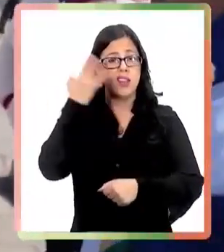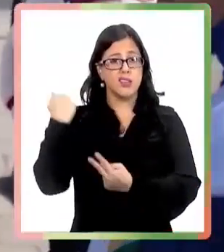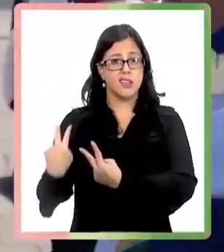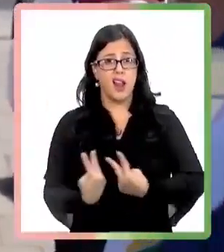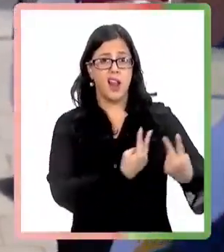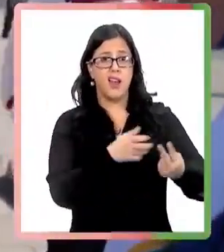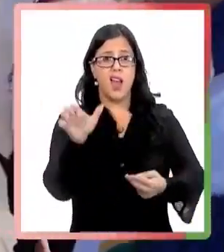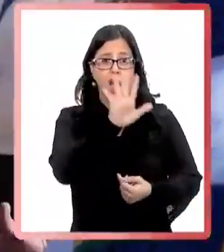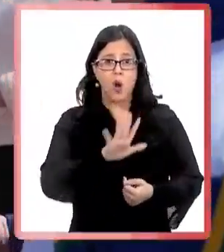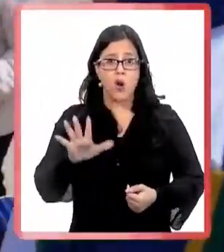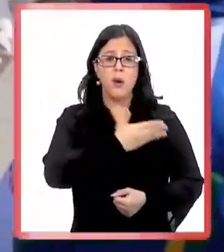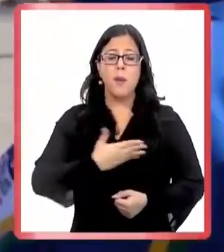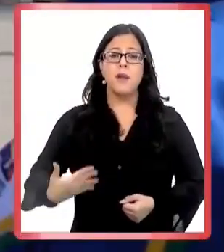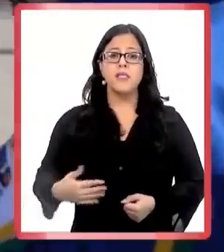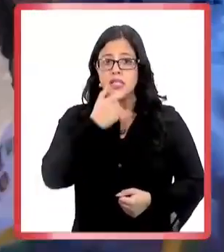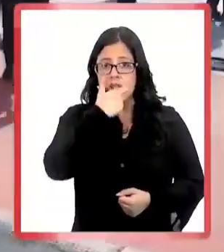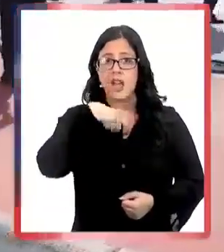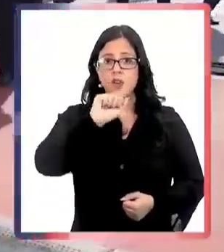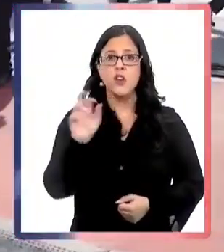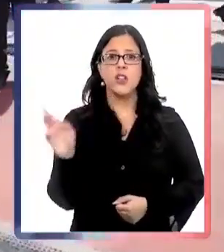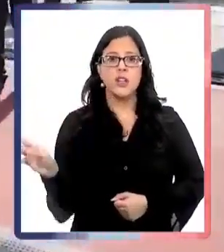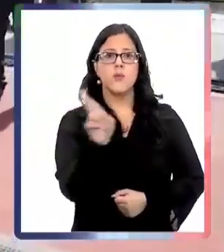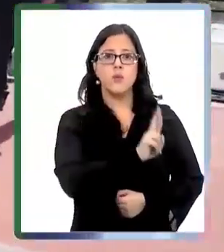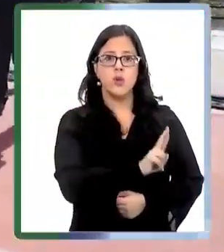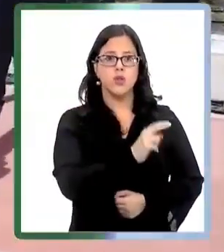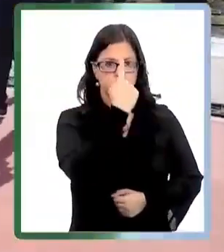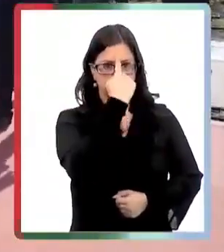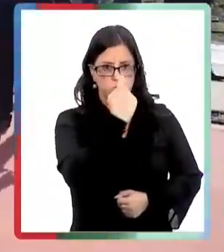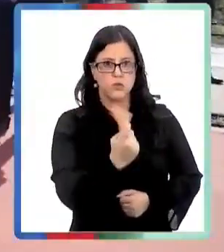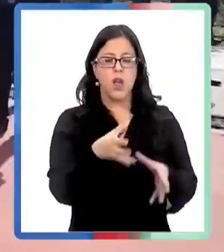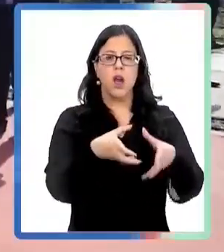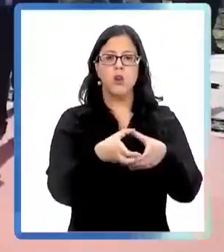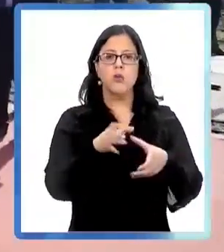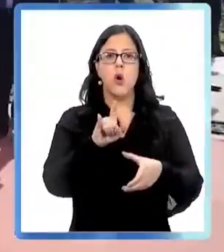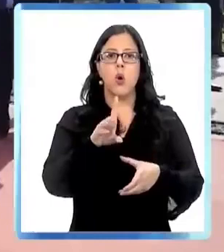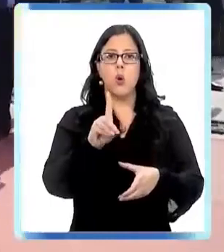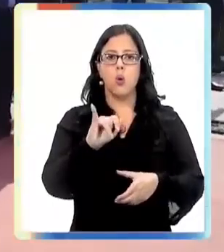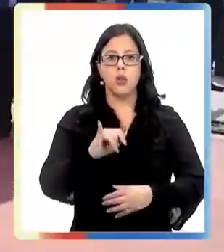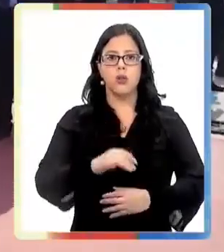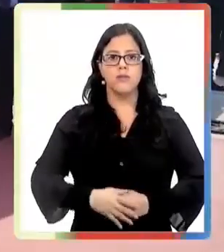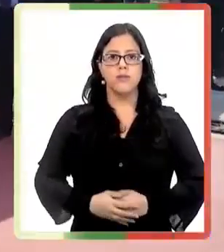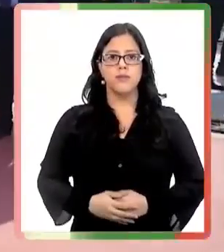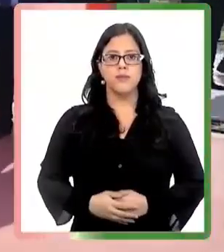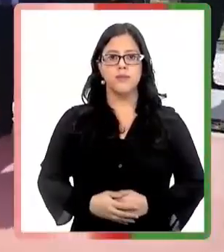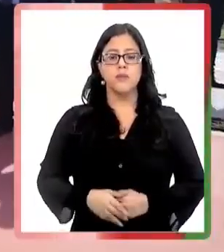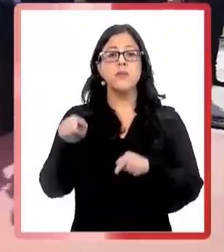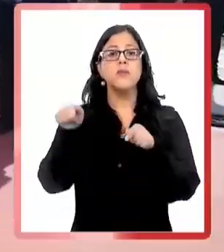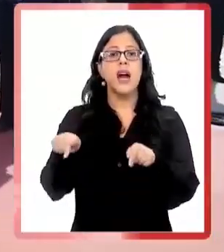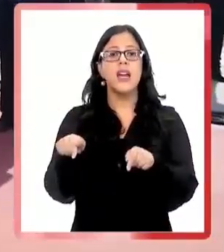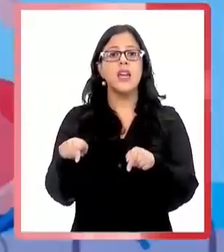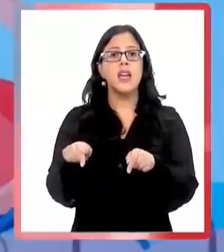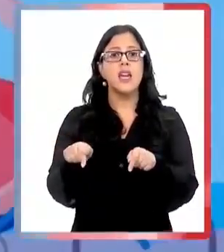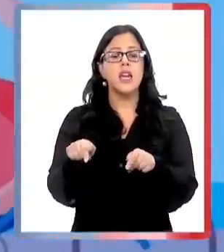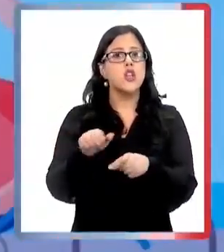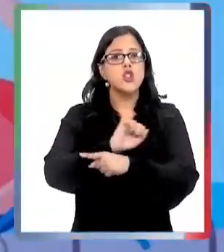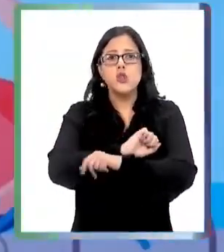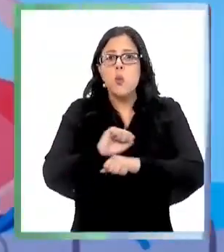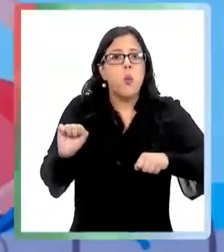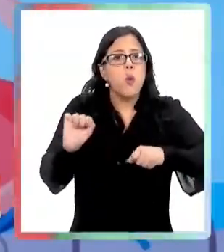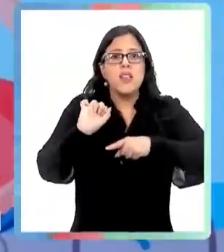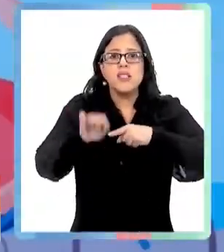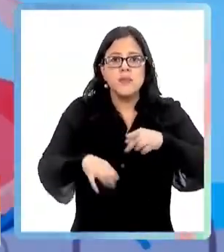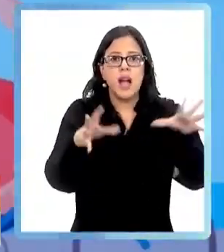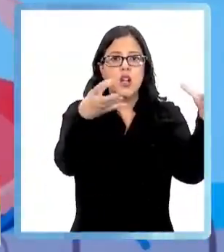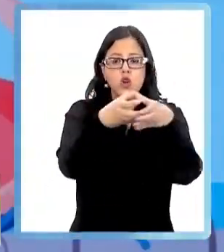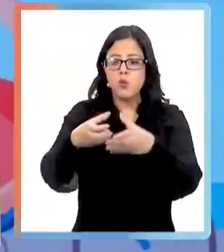desde su regreso de la gira a Europa, el presidente Gabriel Boric respondió con dureza a la UDI. Es